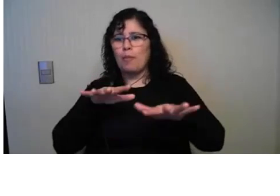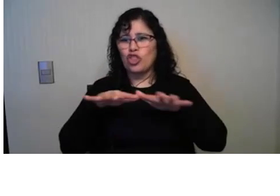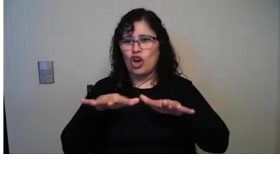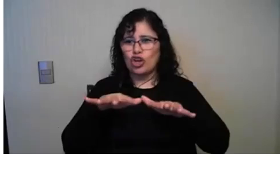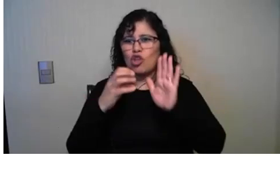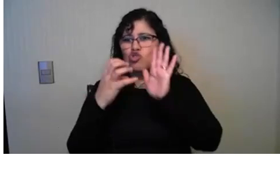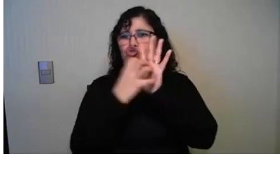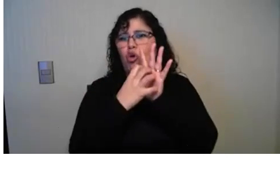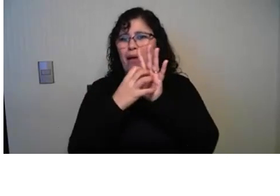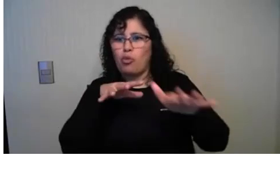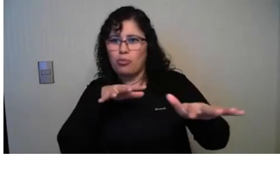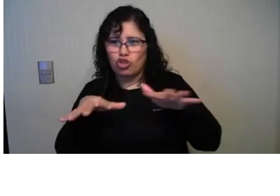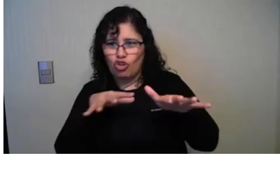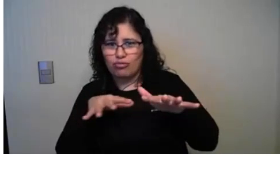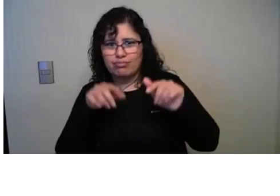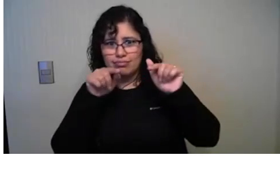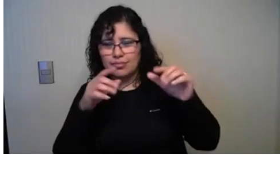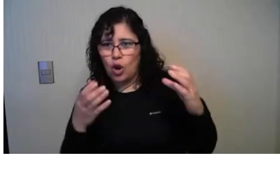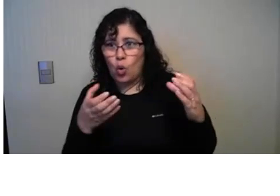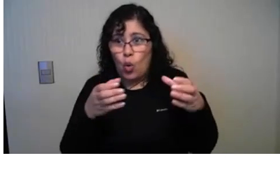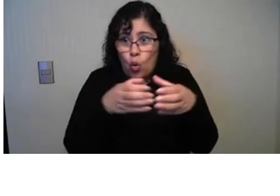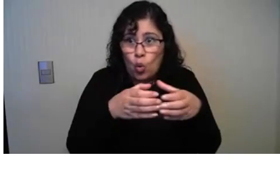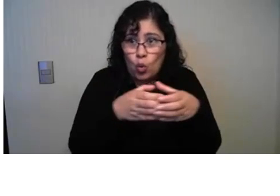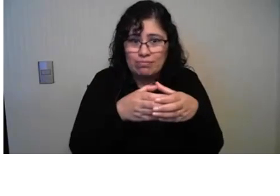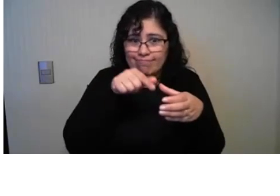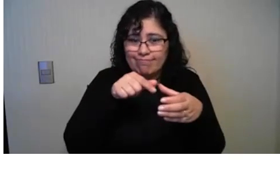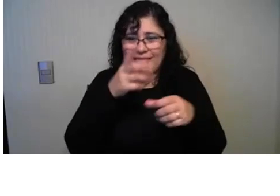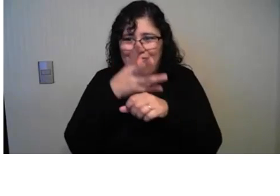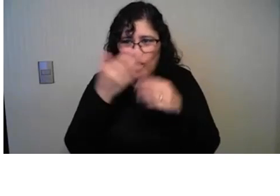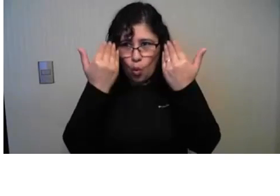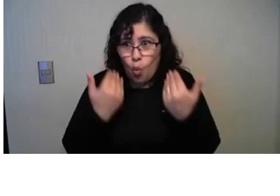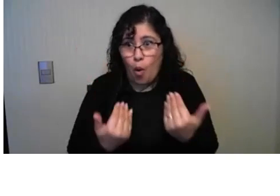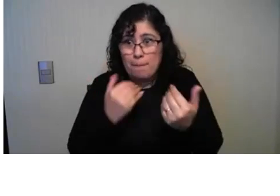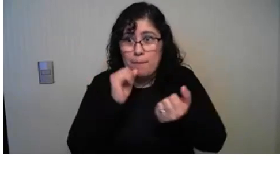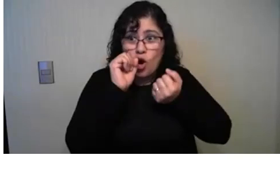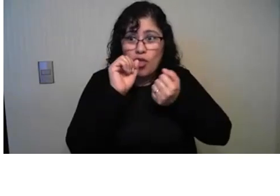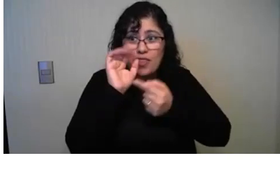agrupan cuerpos de neuronas asociados, ¿cierto?, a